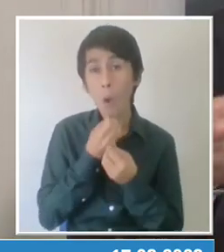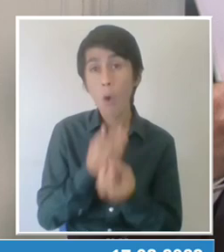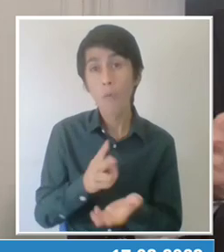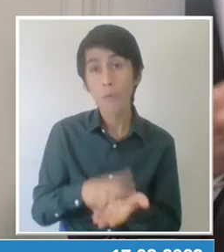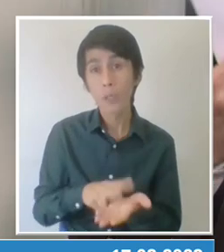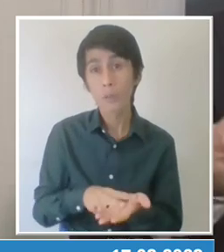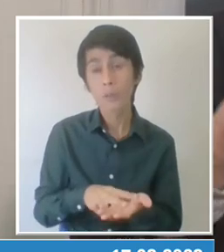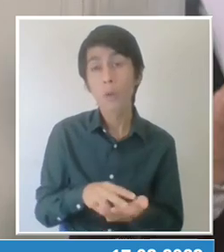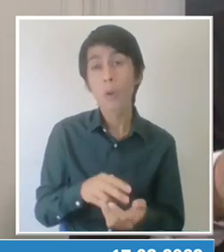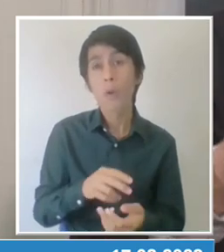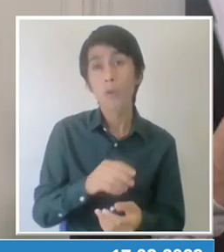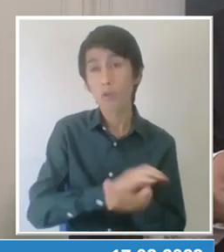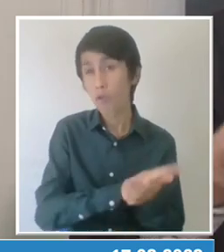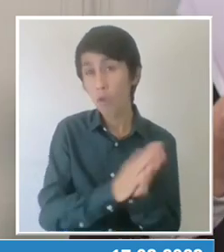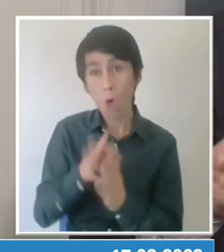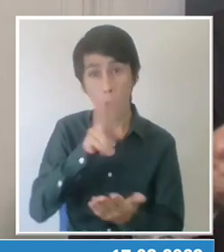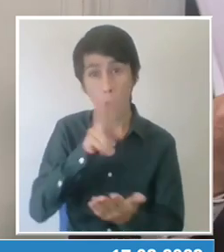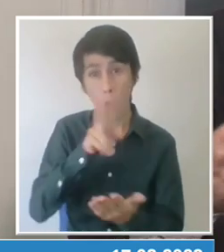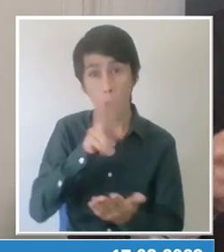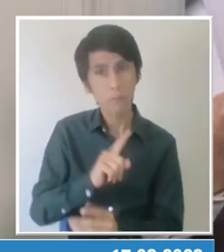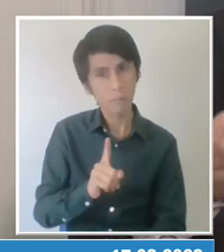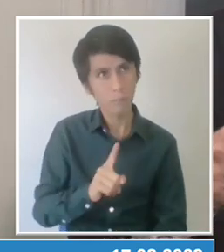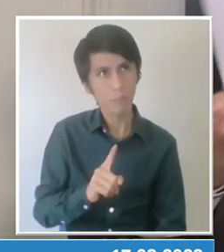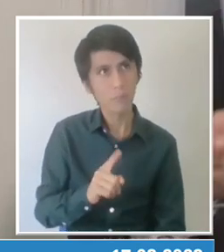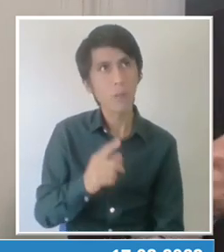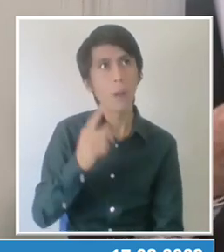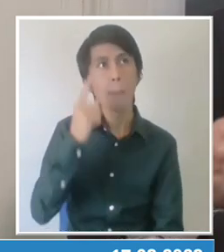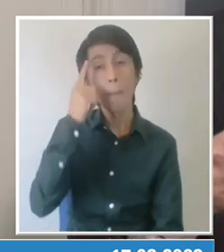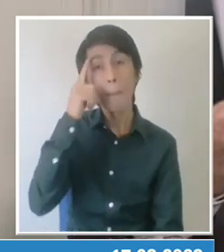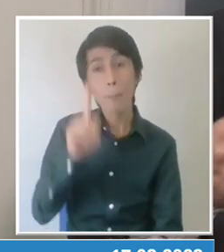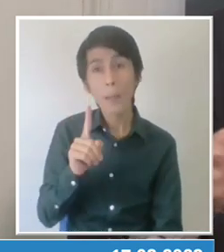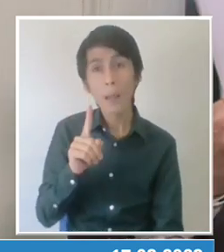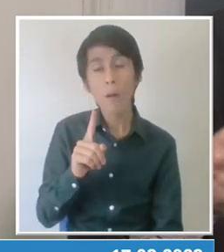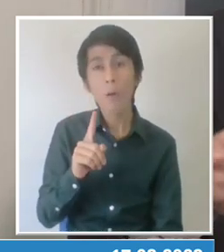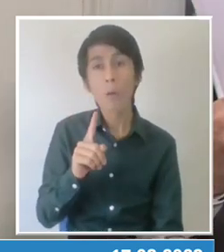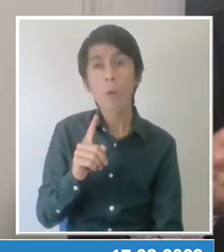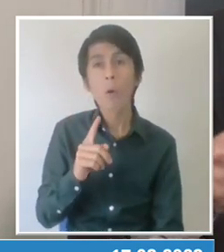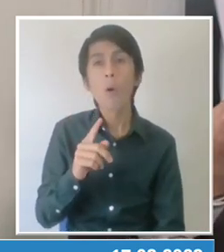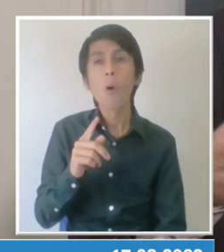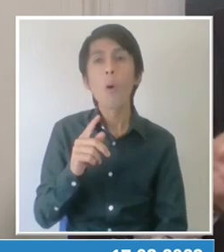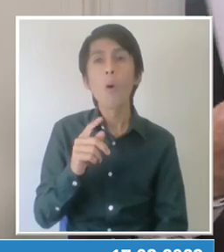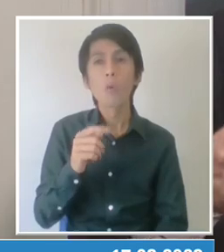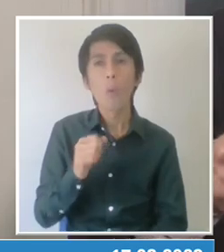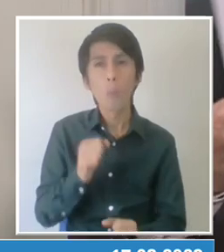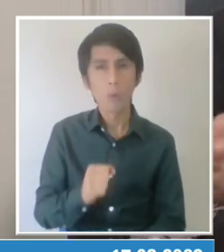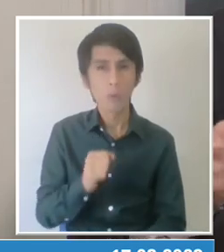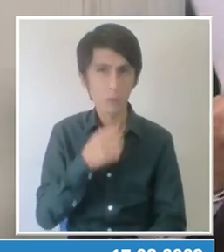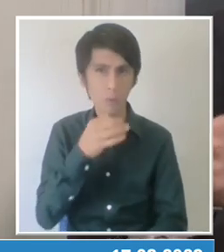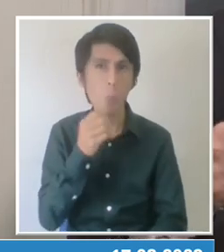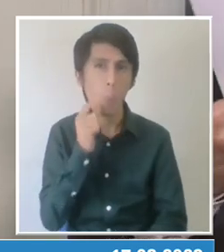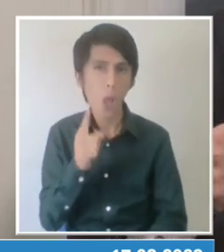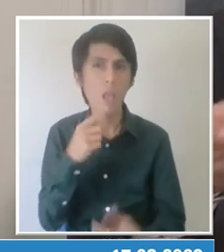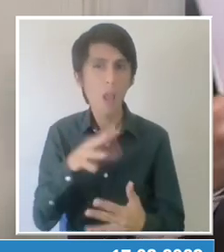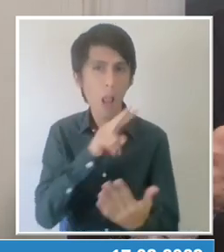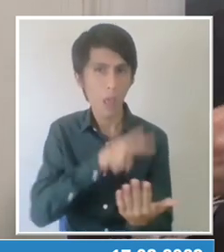todos, pero que ella me indique cuáles leí y cuáles me falta por